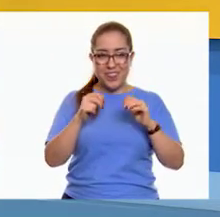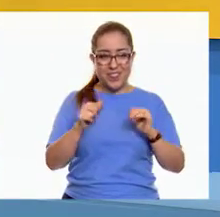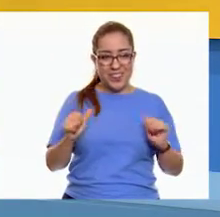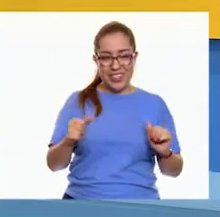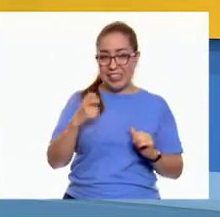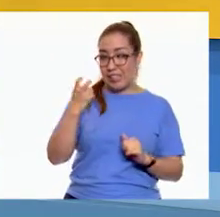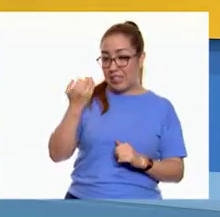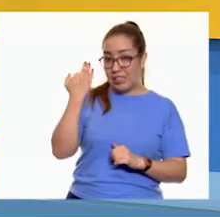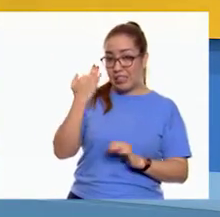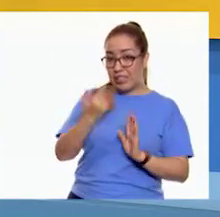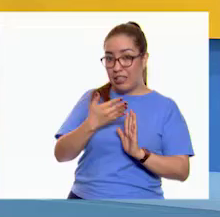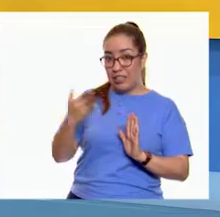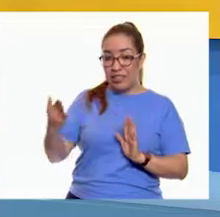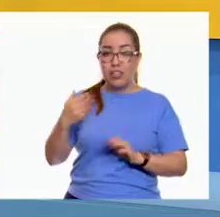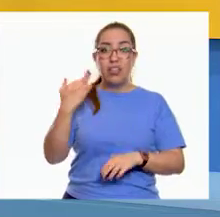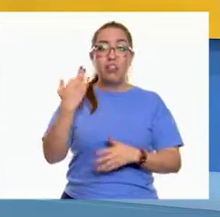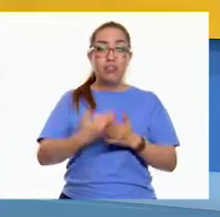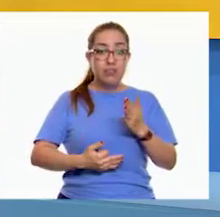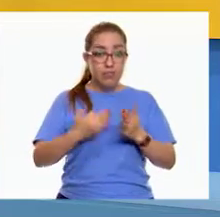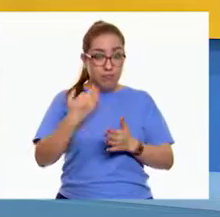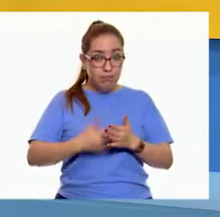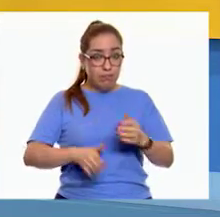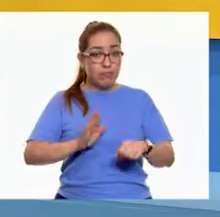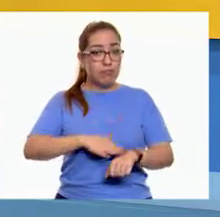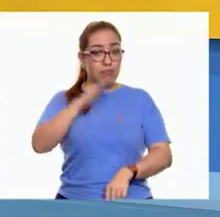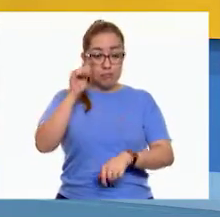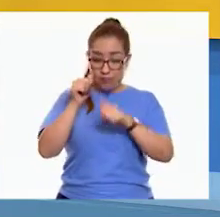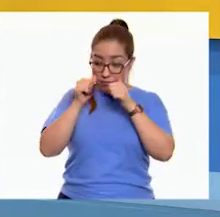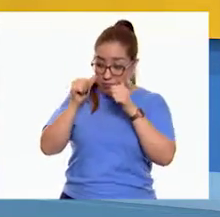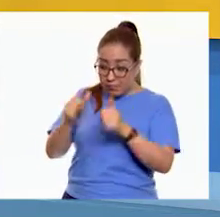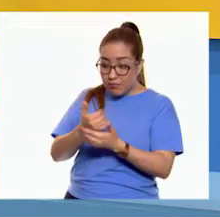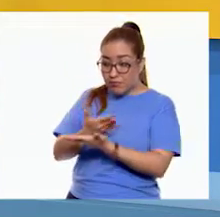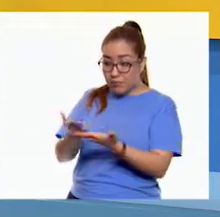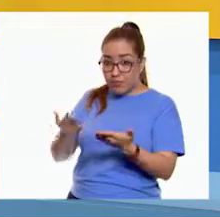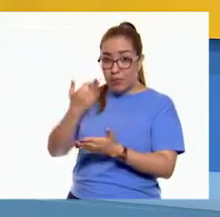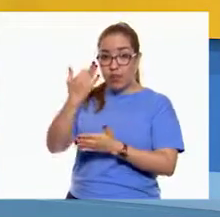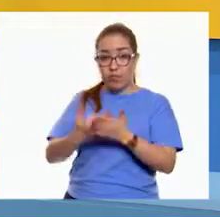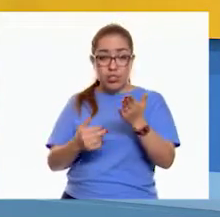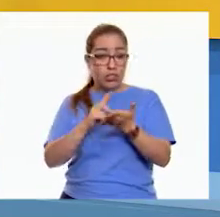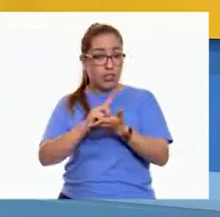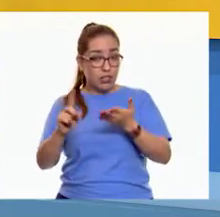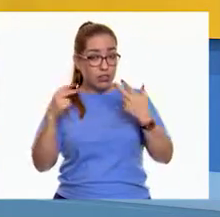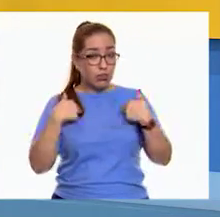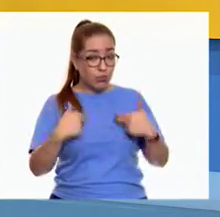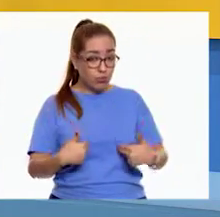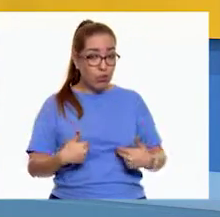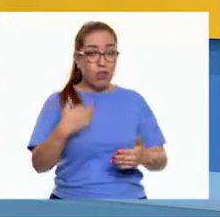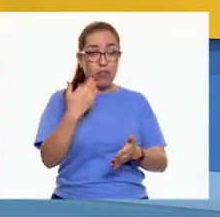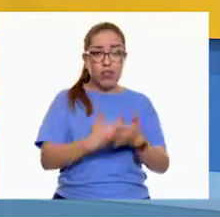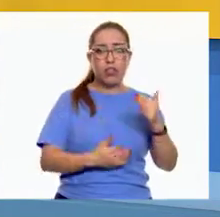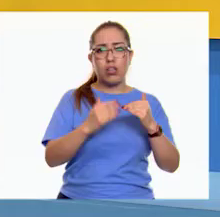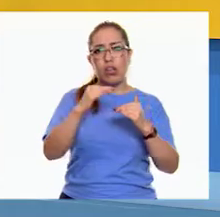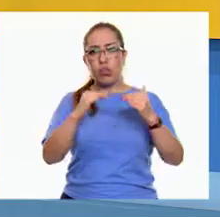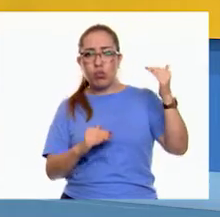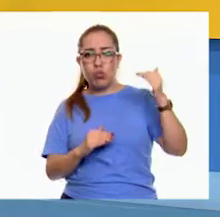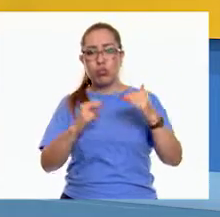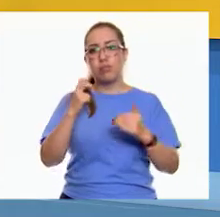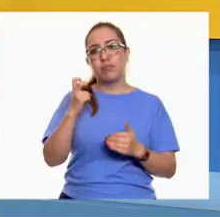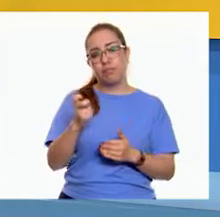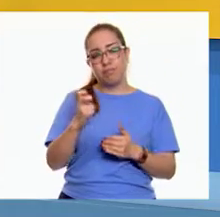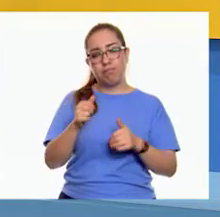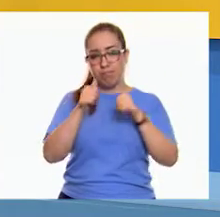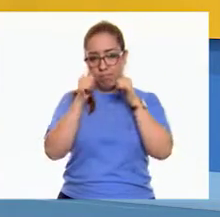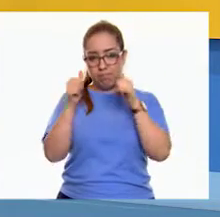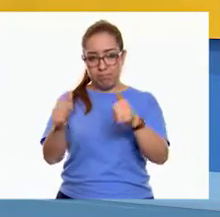y que aún era necesario atender las situaciones de falta a los derechos humanos y falta de igualdad de las poblaciones. Pero